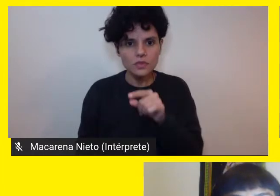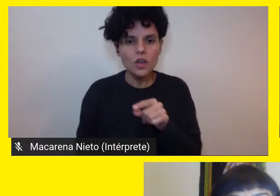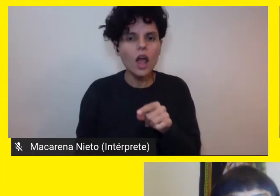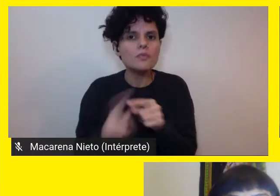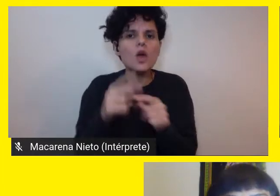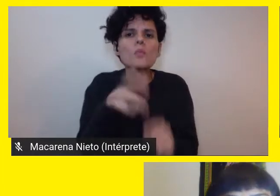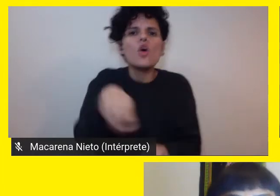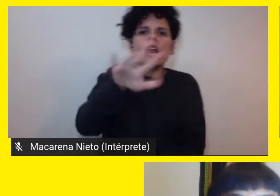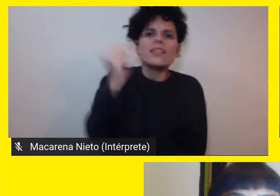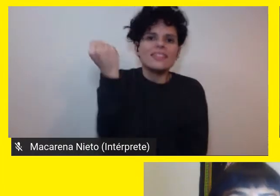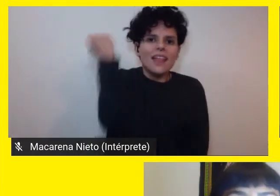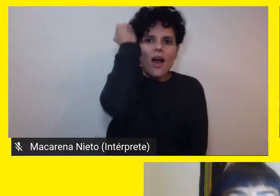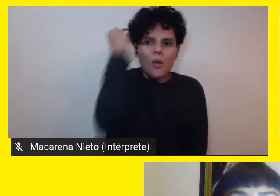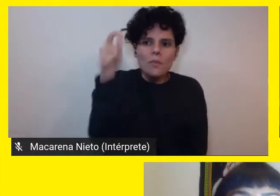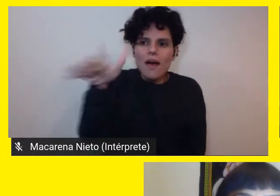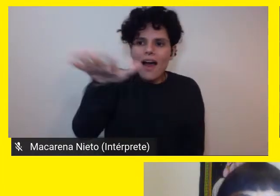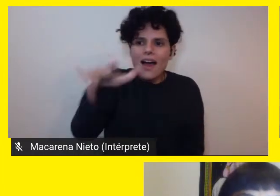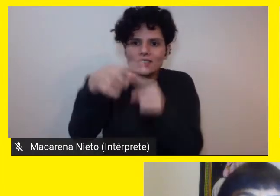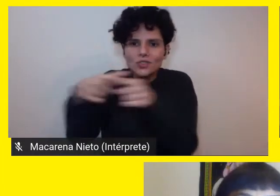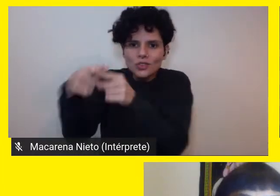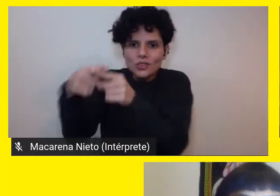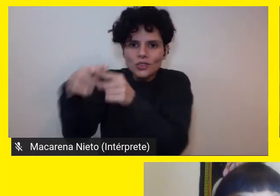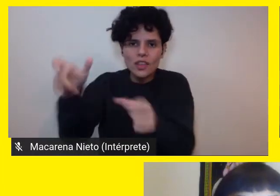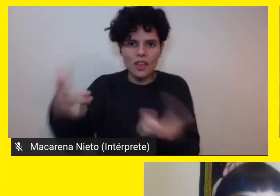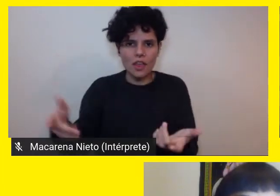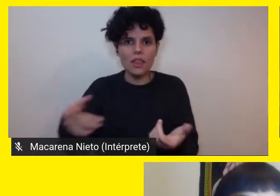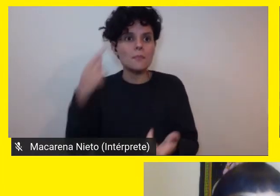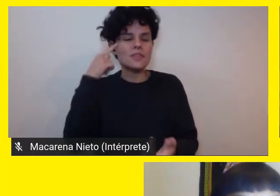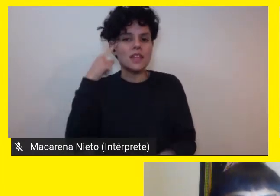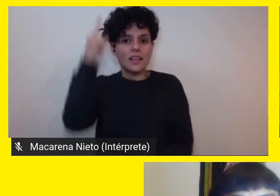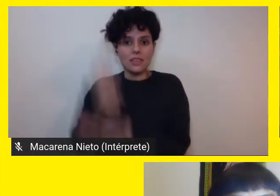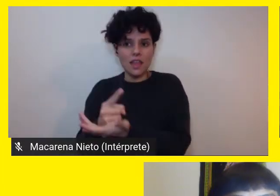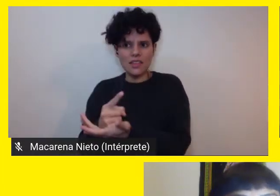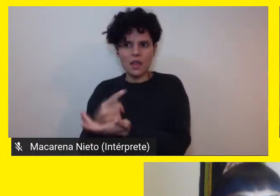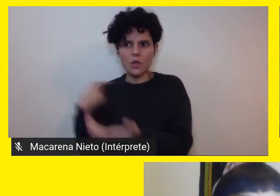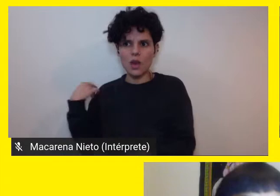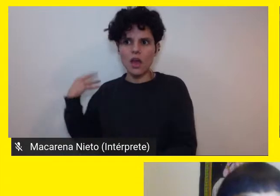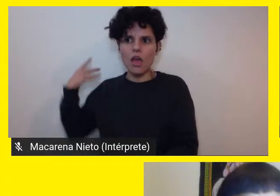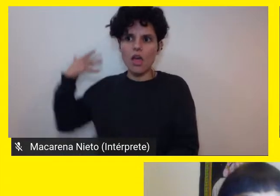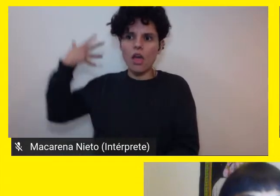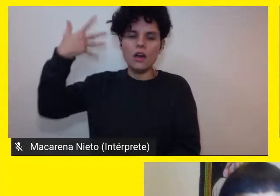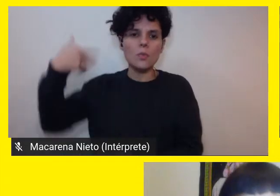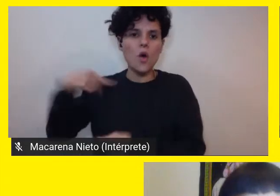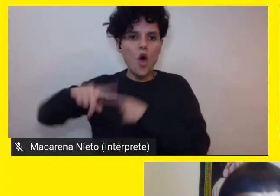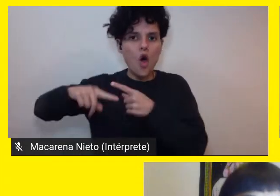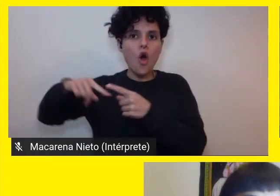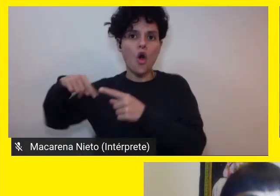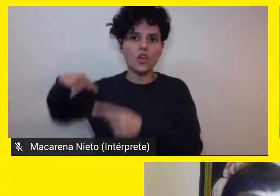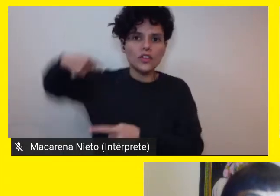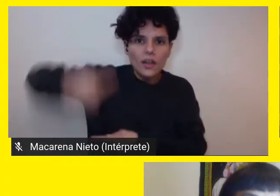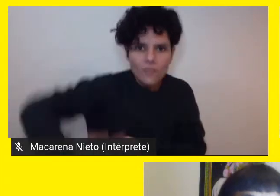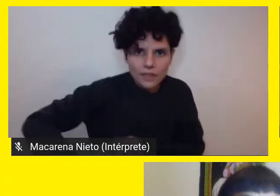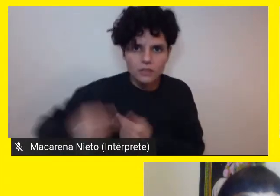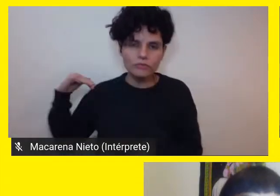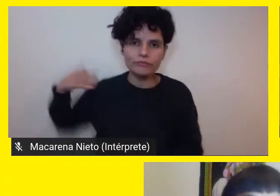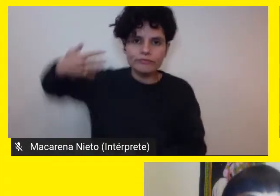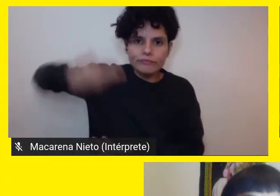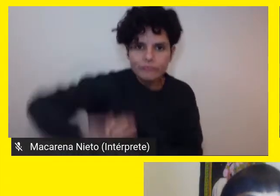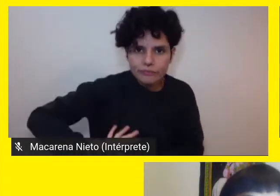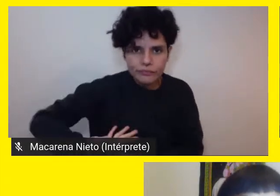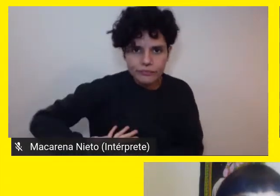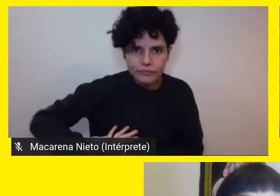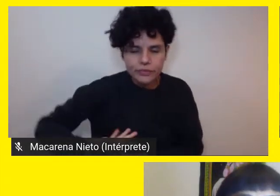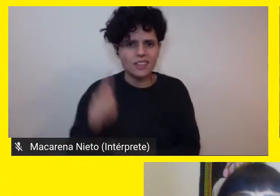retraumatización, y se reviven estas prácticas que son heredadas de la dictadura para las víctimas. Ha sido un proceso muy difícil.